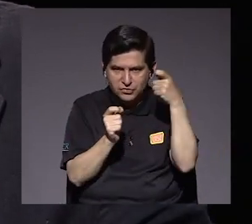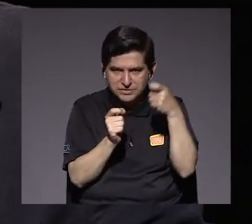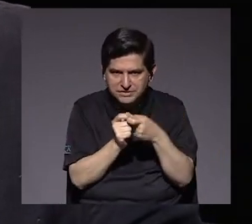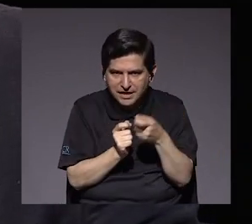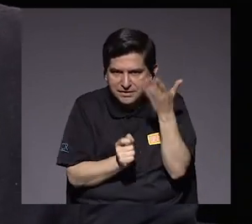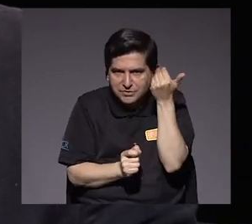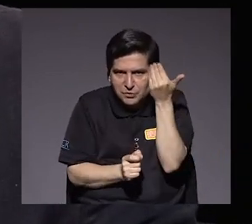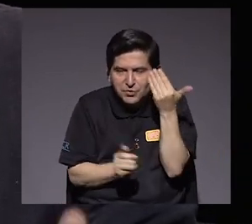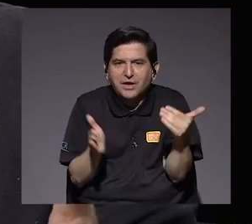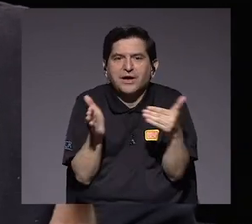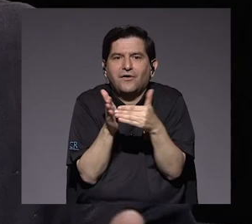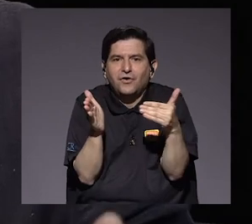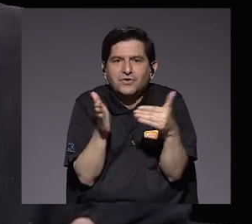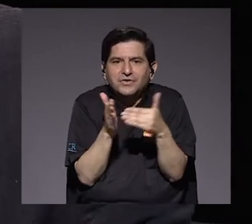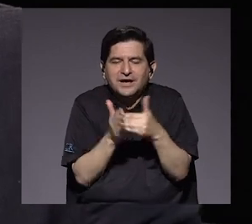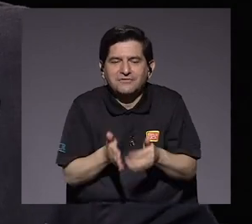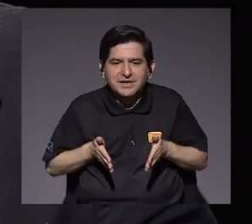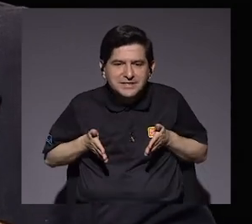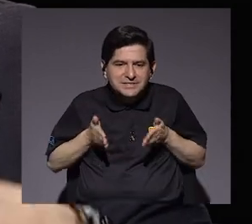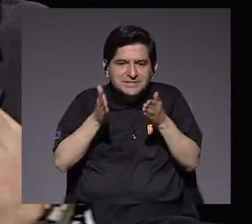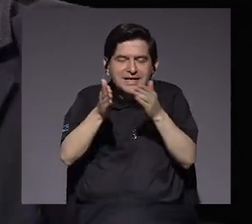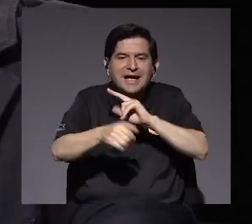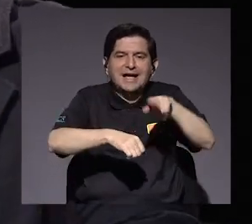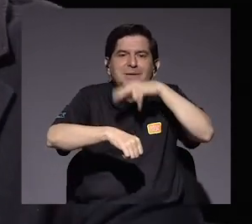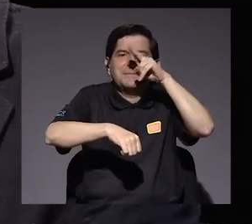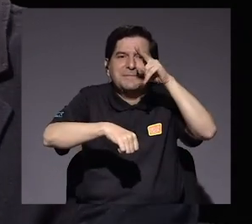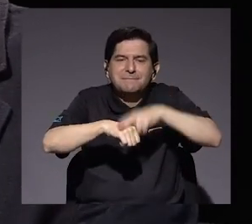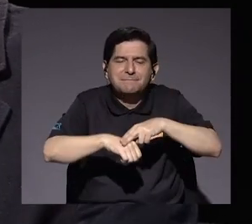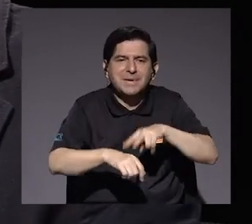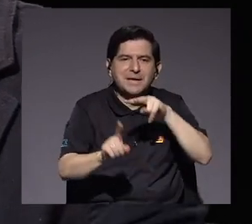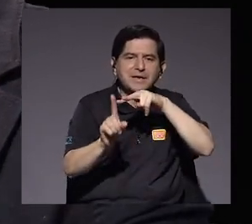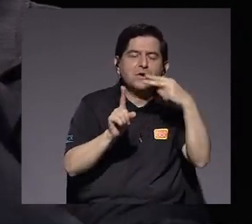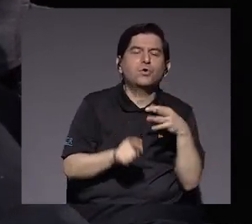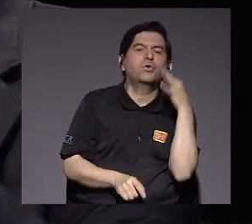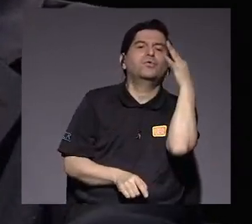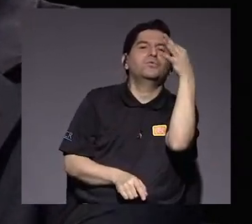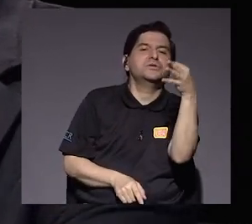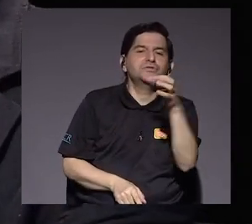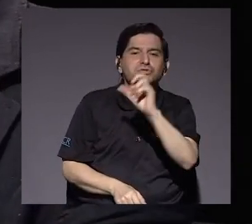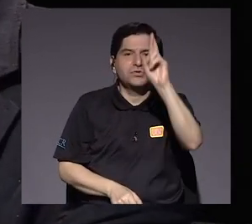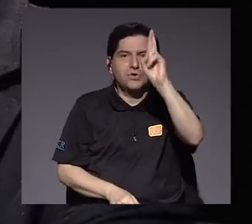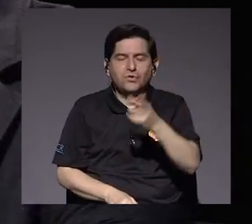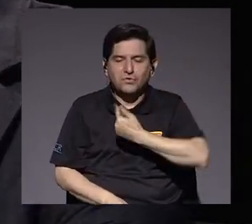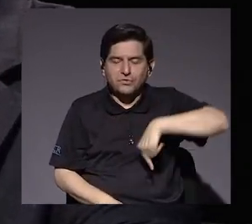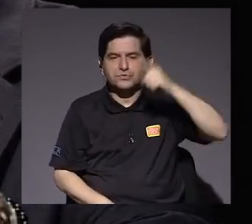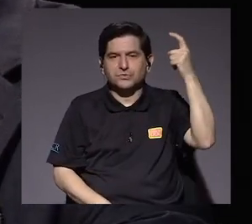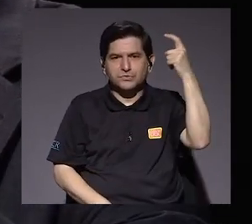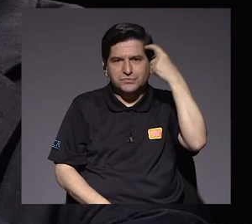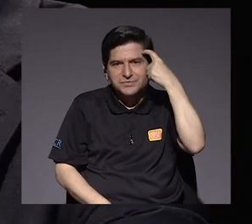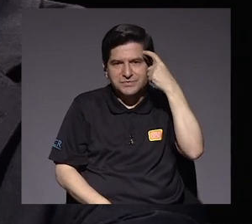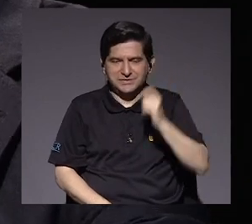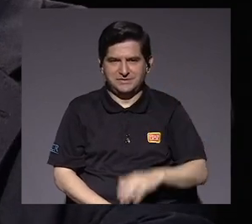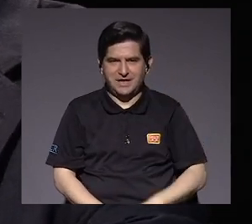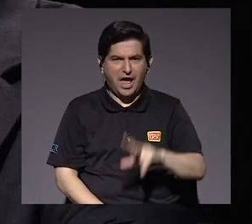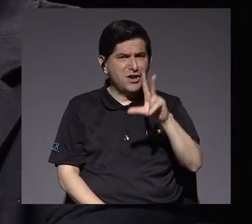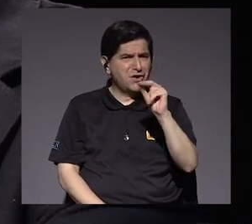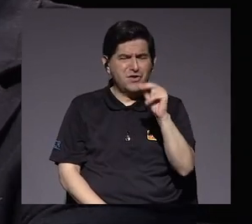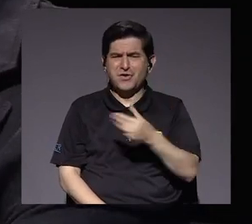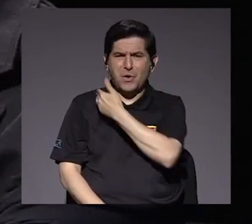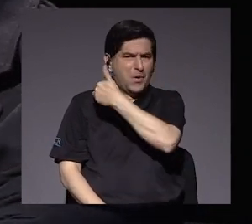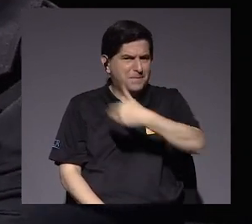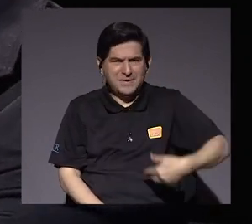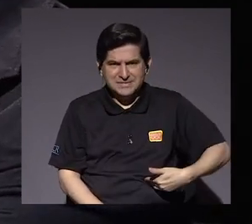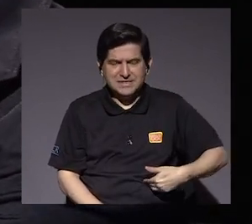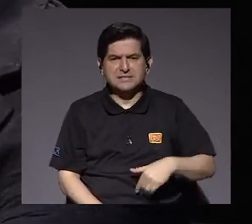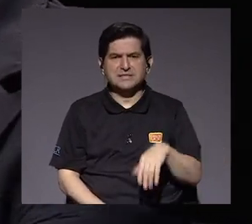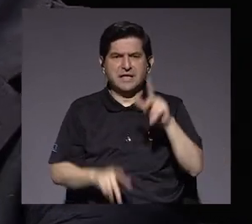porque precisamente, de nuevo, la hoja de ruta nacional, la visión de largo plazo, la Costa Rica en donde podemos pensar no